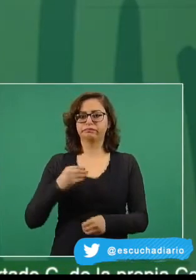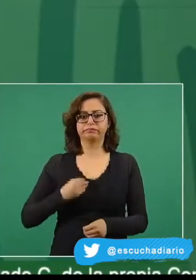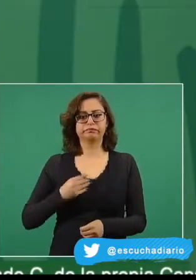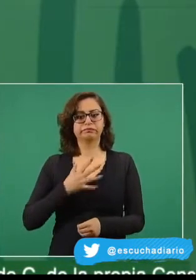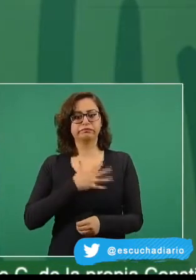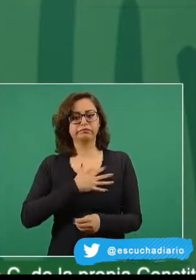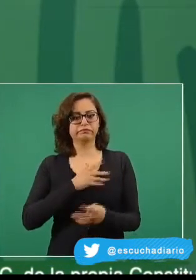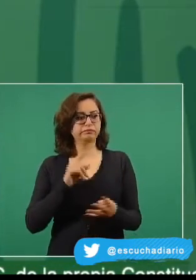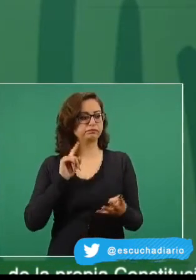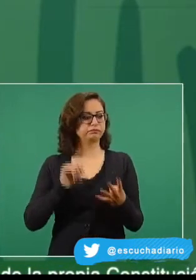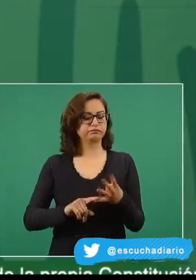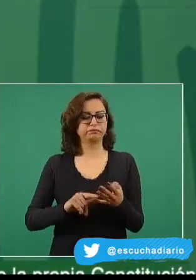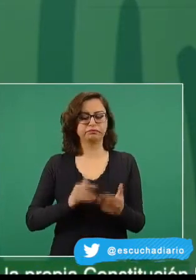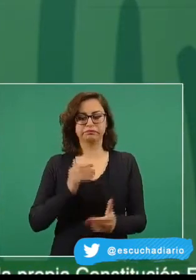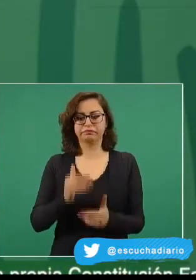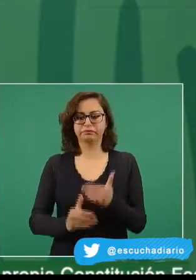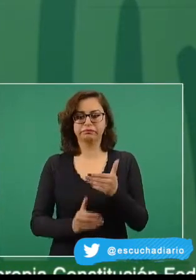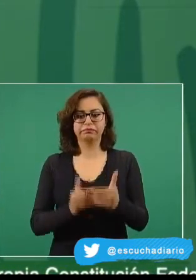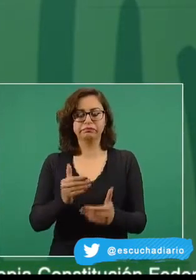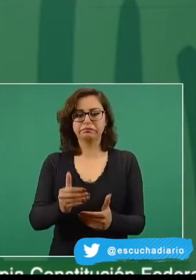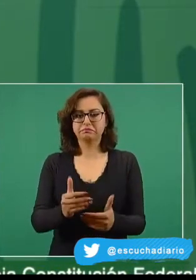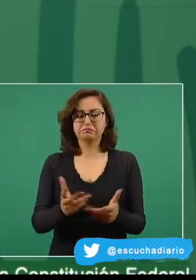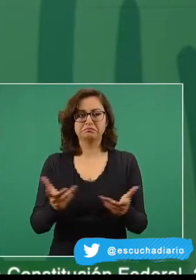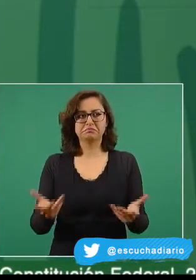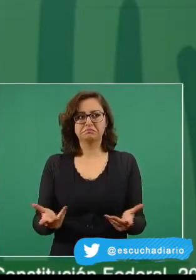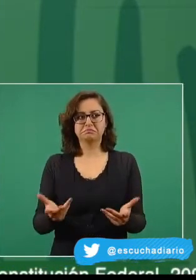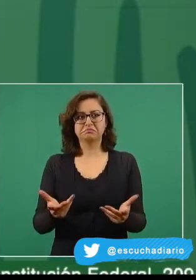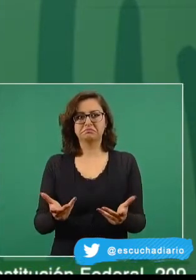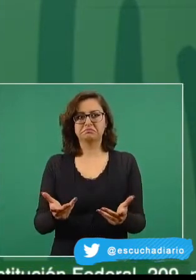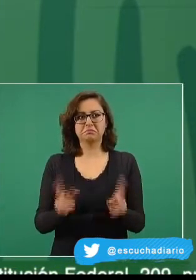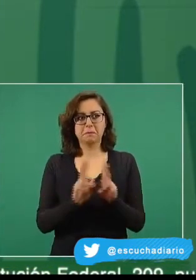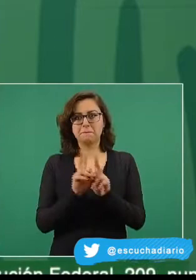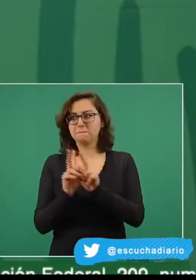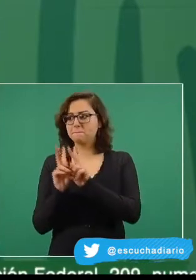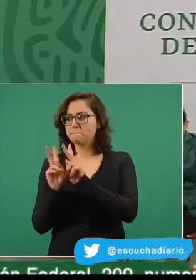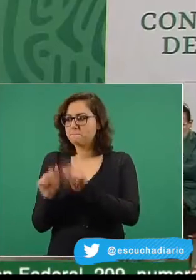con los gobernadores de Tabasco y Chiapas el día de ayer.